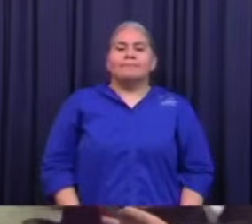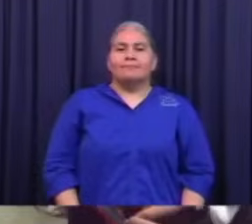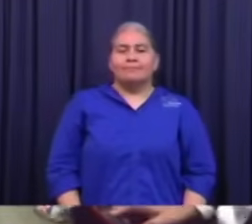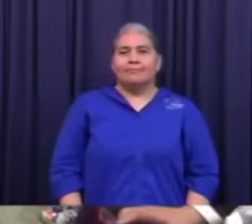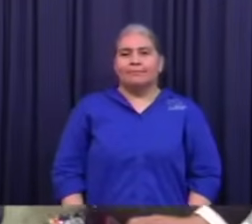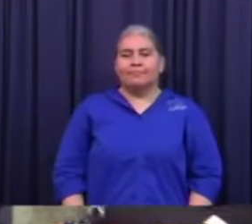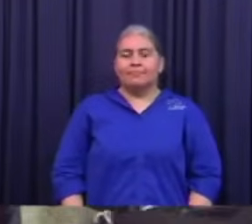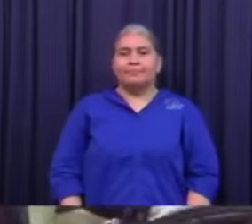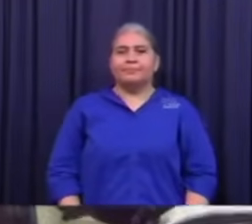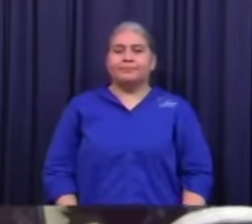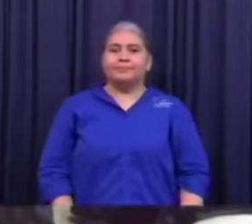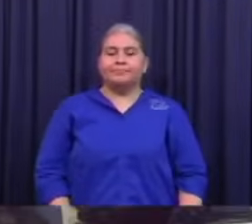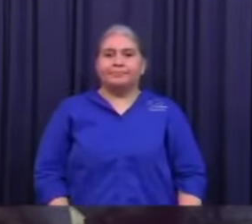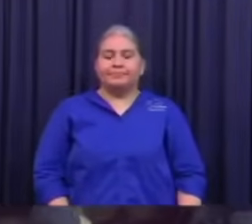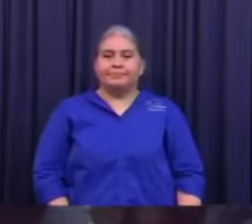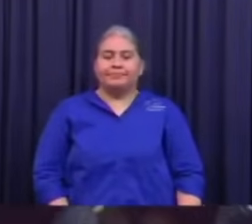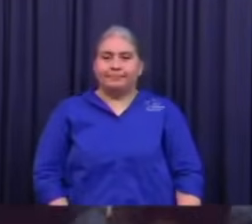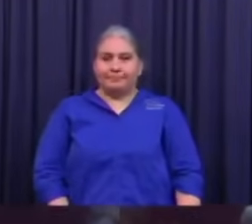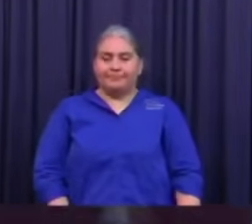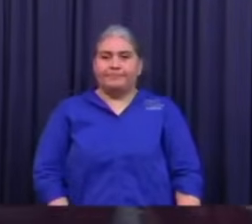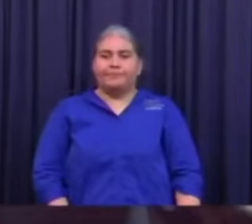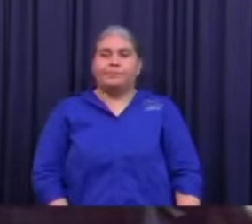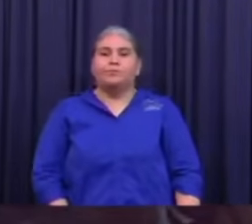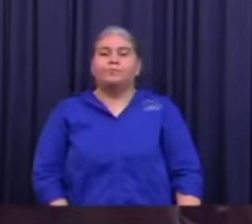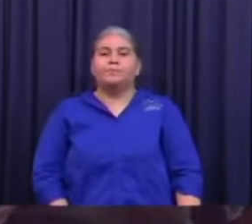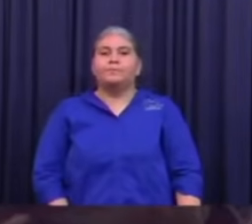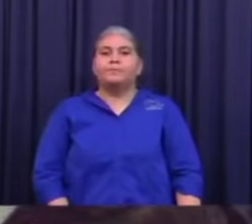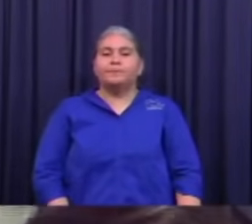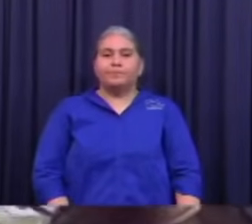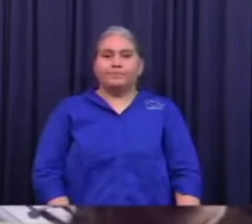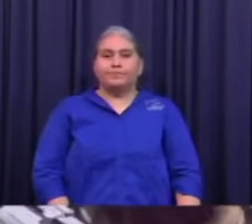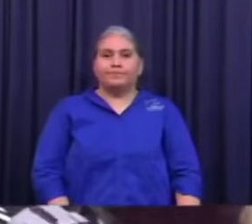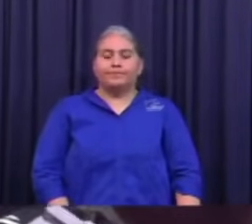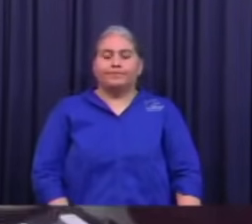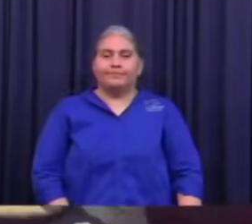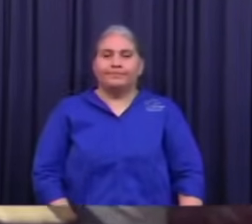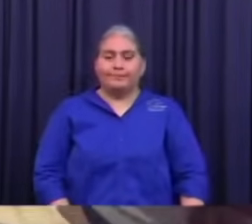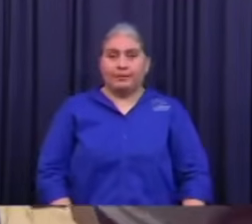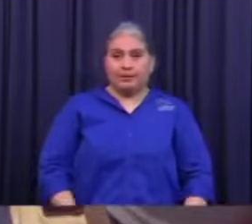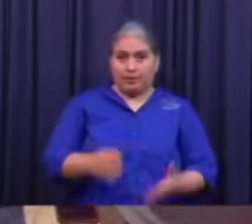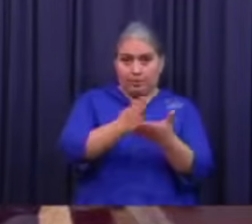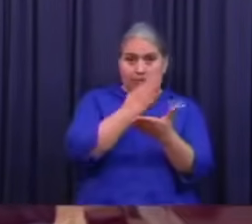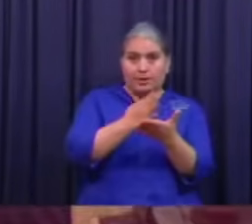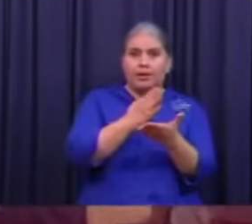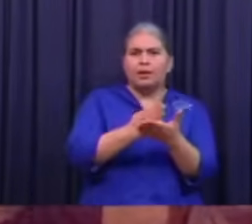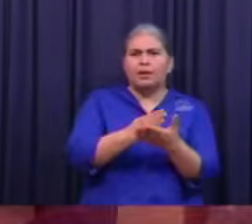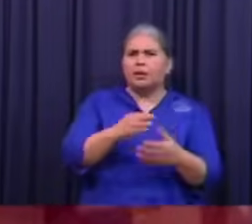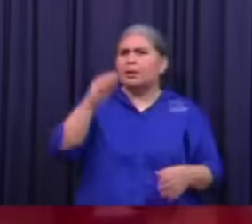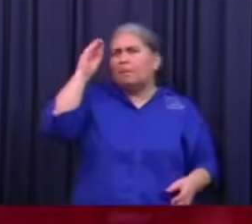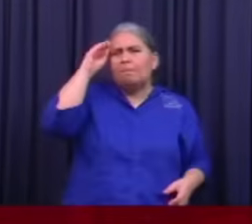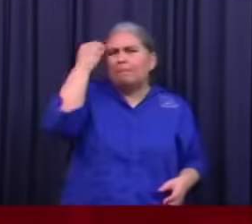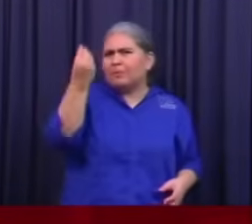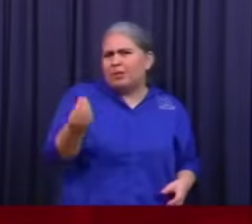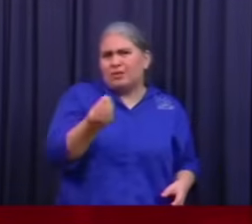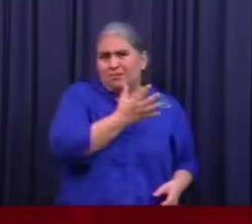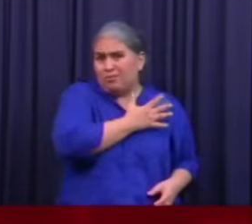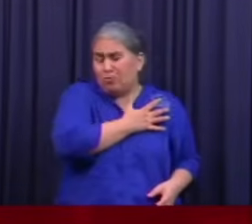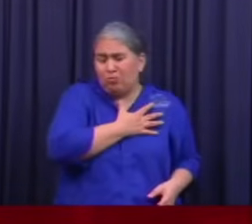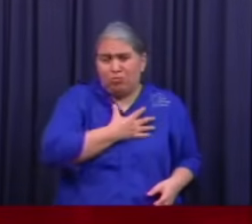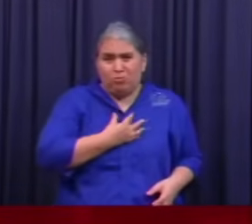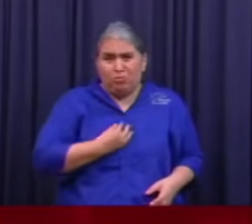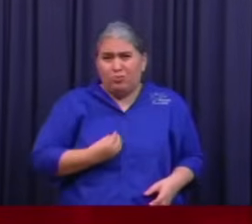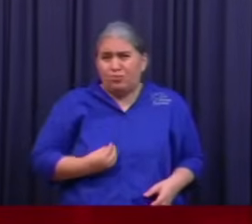otra mesa usted entonces miremos acá por qué estás triste yo nunca